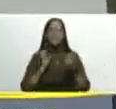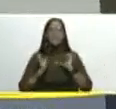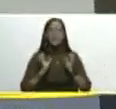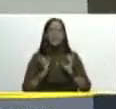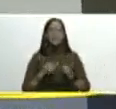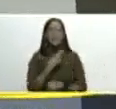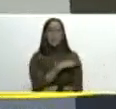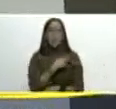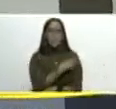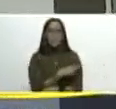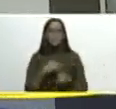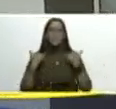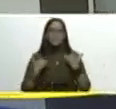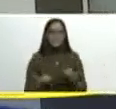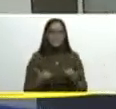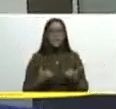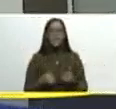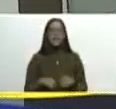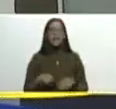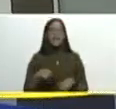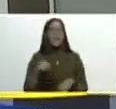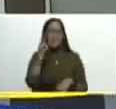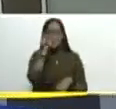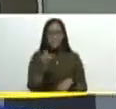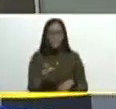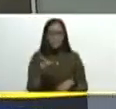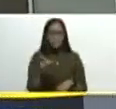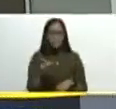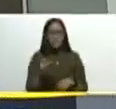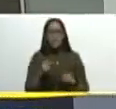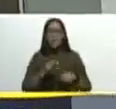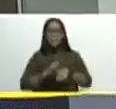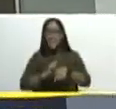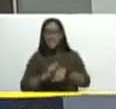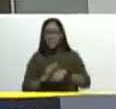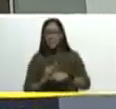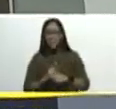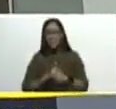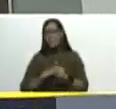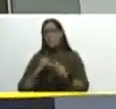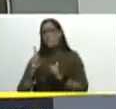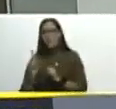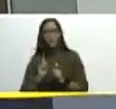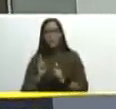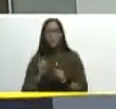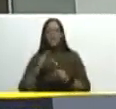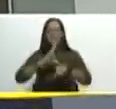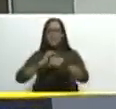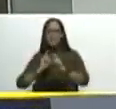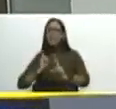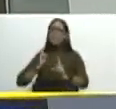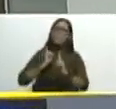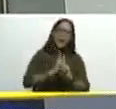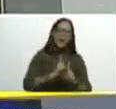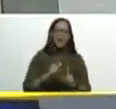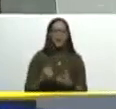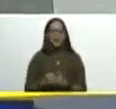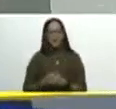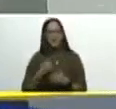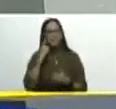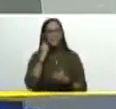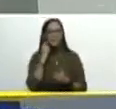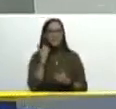Ya el paciente no va al médico, sino el médico va al paciente, como parte, por supuesto, de